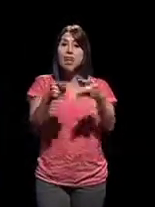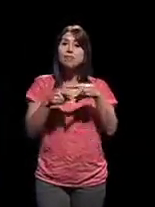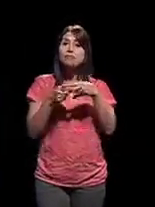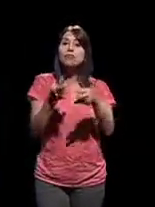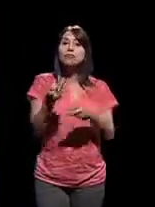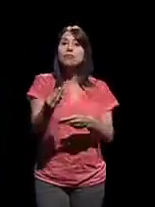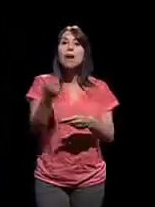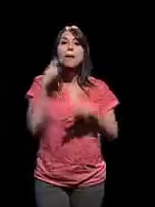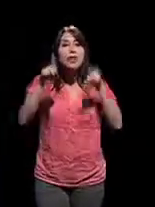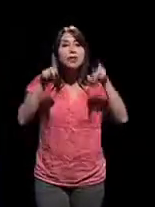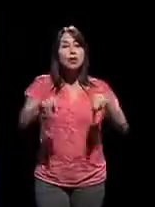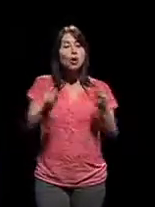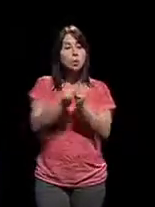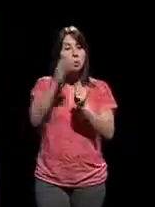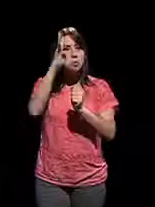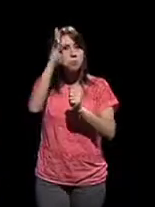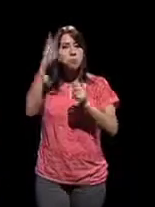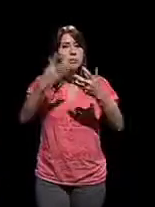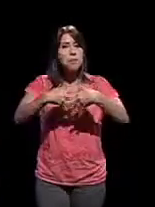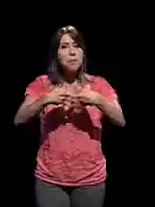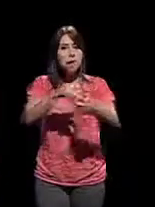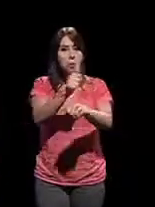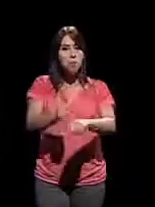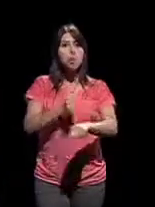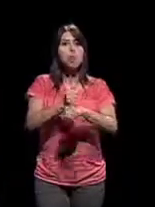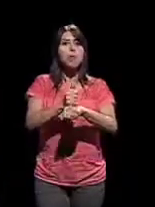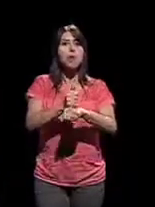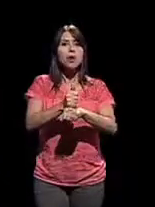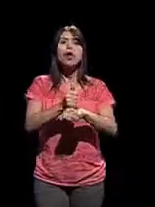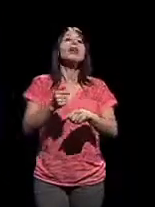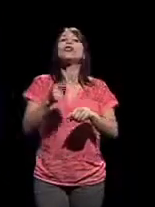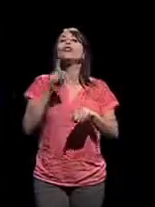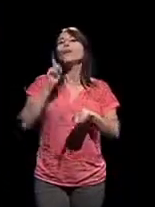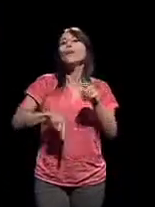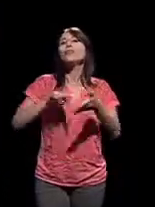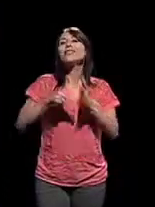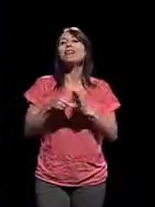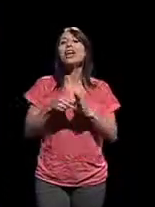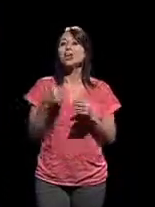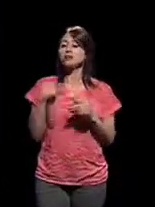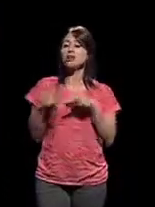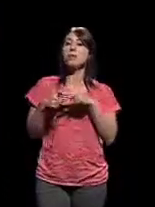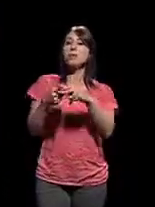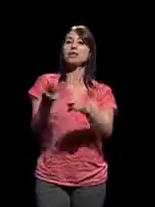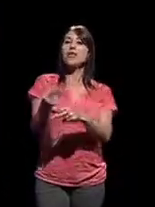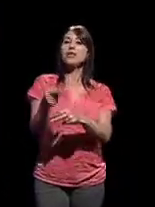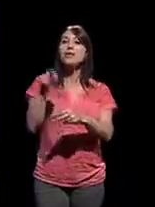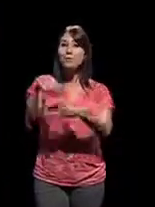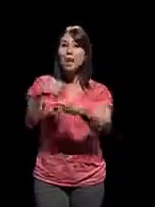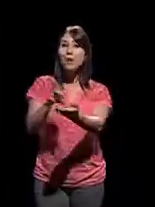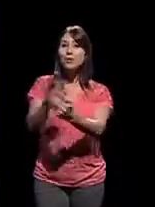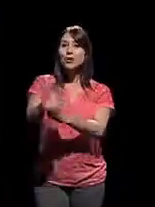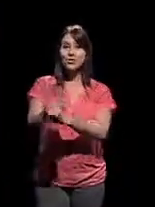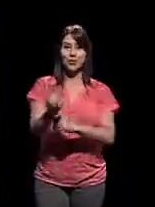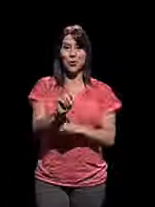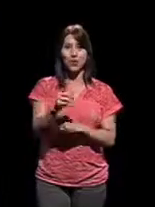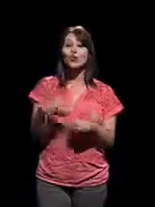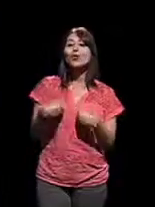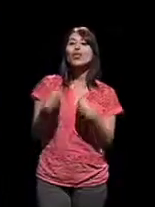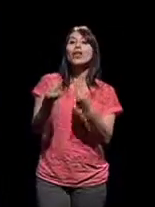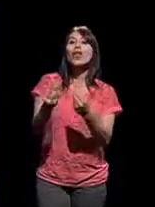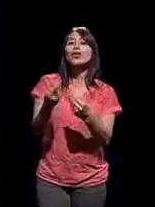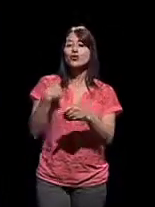para el desarrollo de emprendedurismo de personas con discapacidad, que resuelve una parte del empleo. El emprendedurismo no puede ser yo te doy tanta plata para que hagas un proyecto,